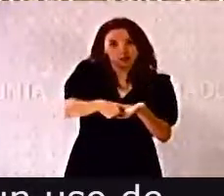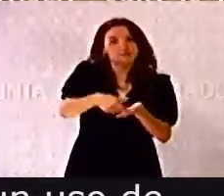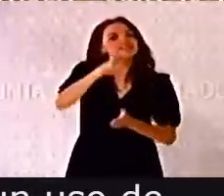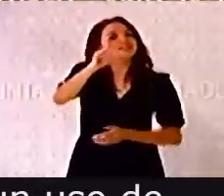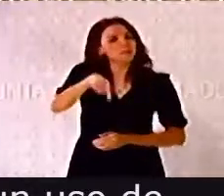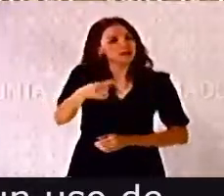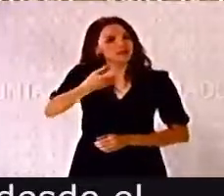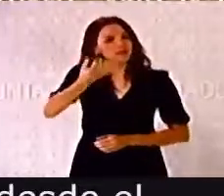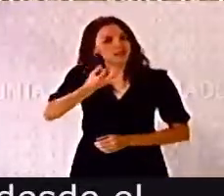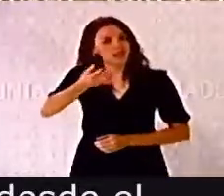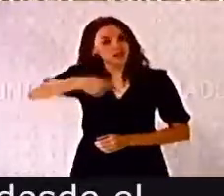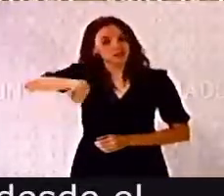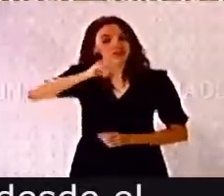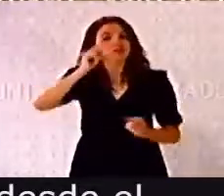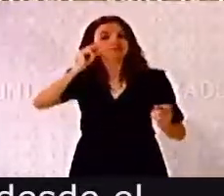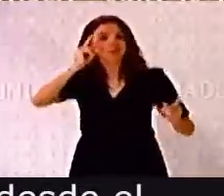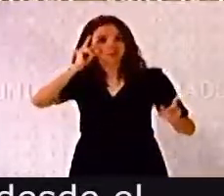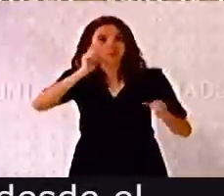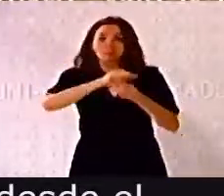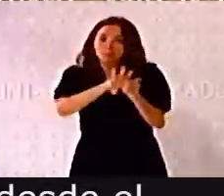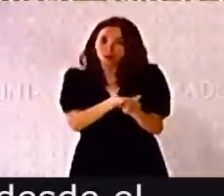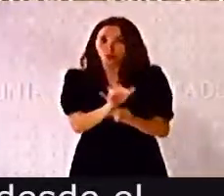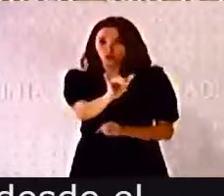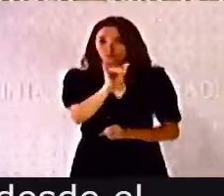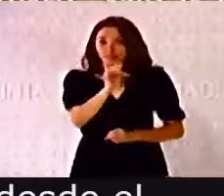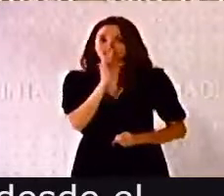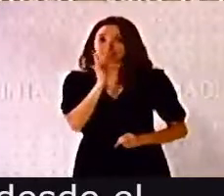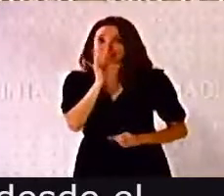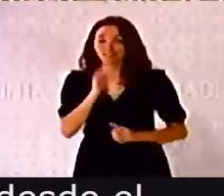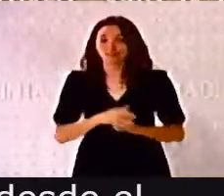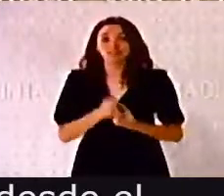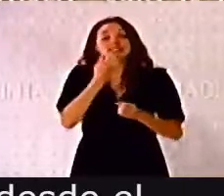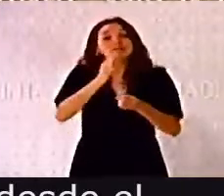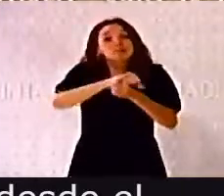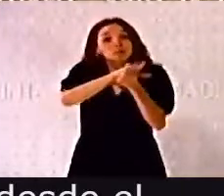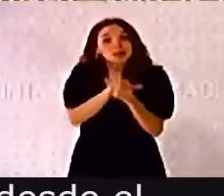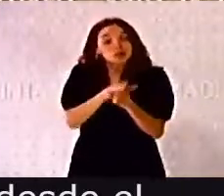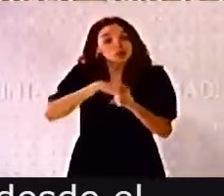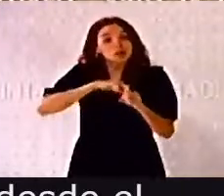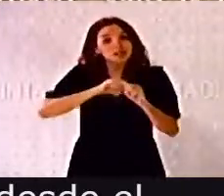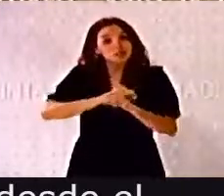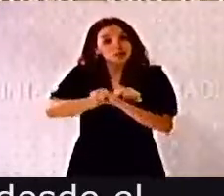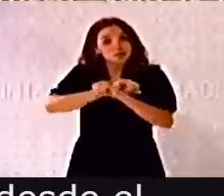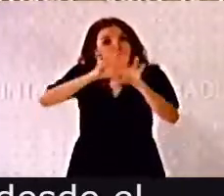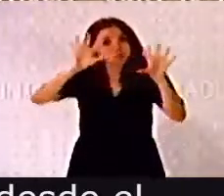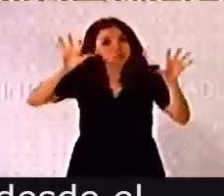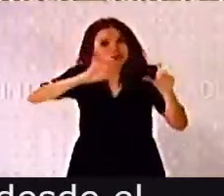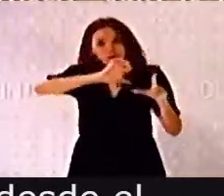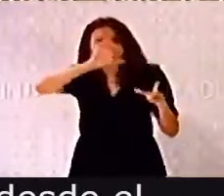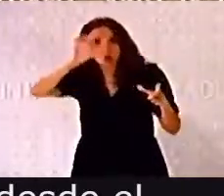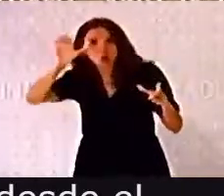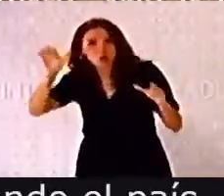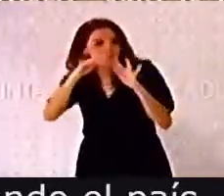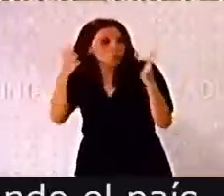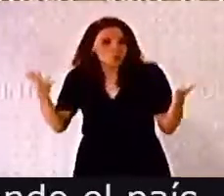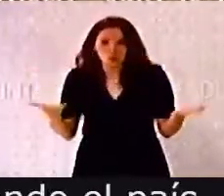consciente de que el virus está circulando. Si el virus está circulando por el país, porque está circulando por Europa, porque está circulando por el